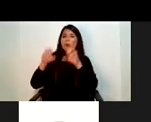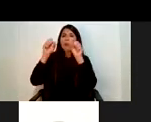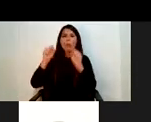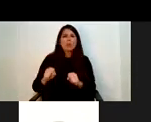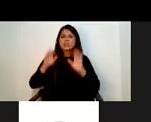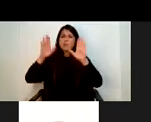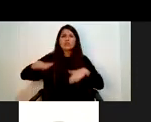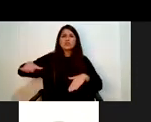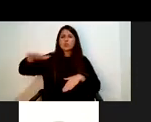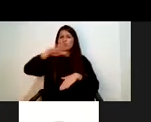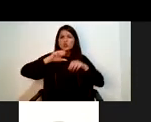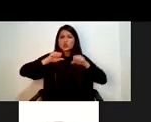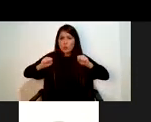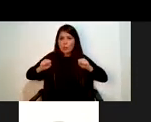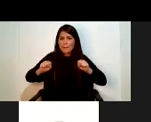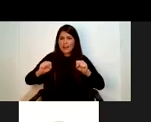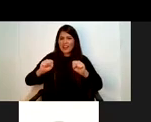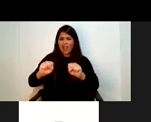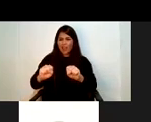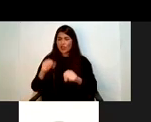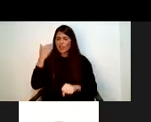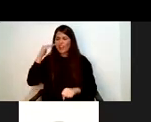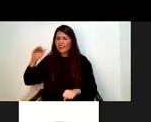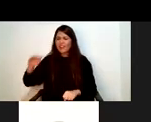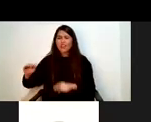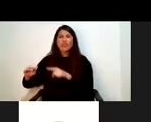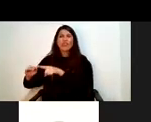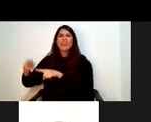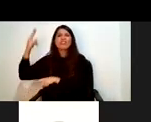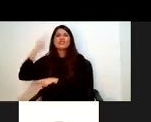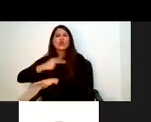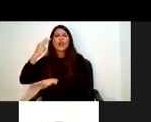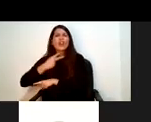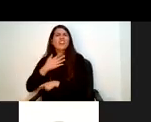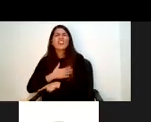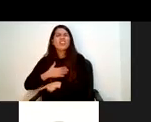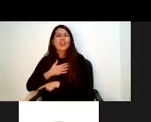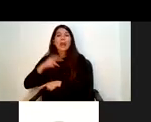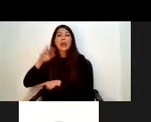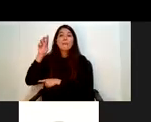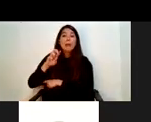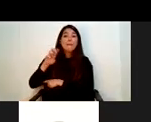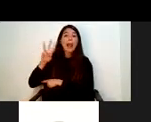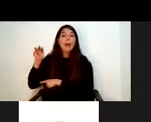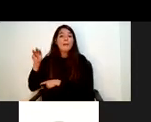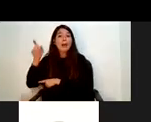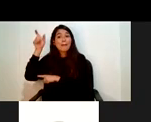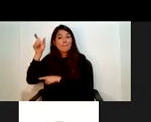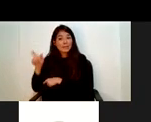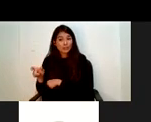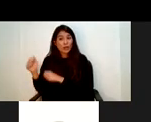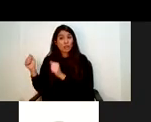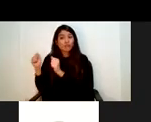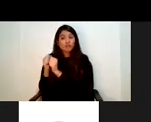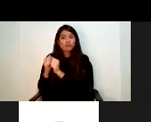supermercado. ¿Qué es lo que quiere el niño con ese llanto? Lograr de que el papá o la mamá o la persona con que esté